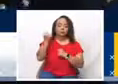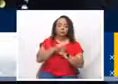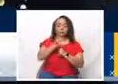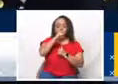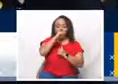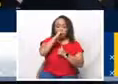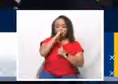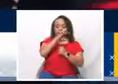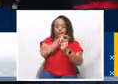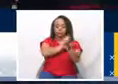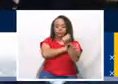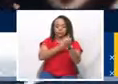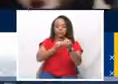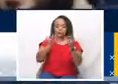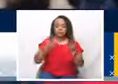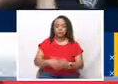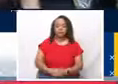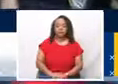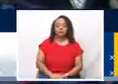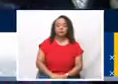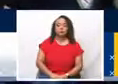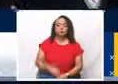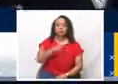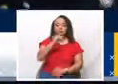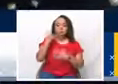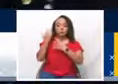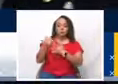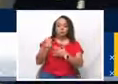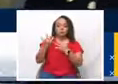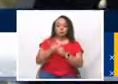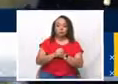y fuerza pública, y esperando nada más